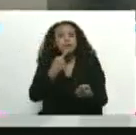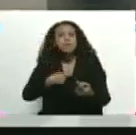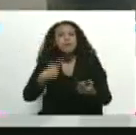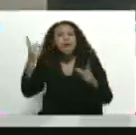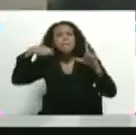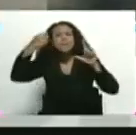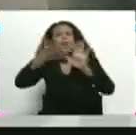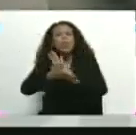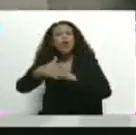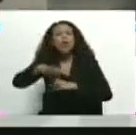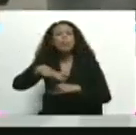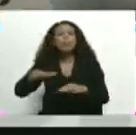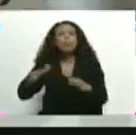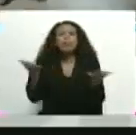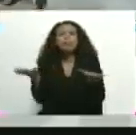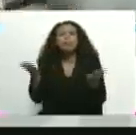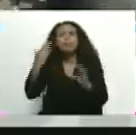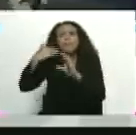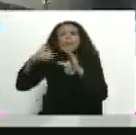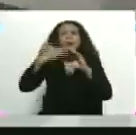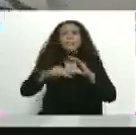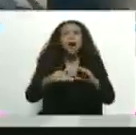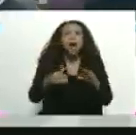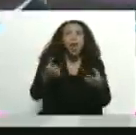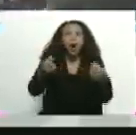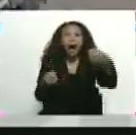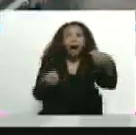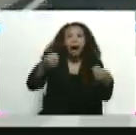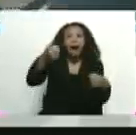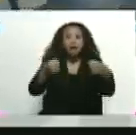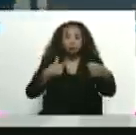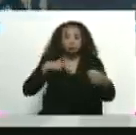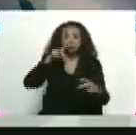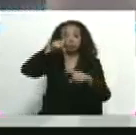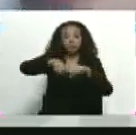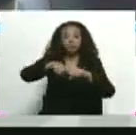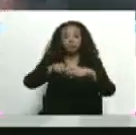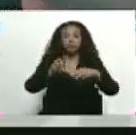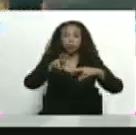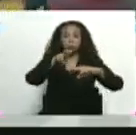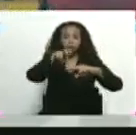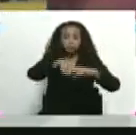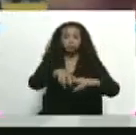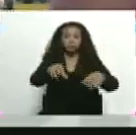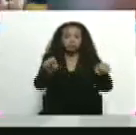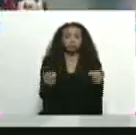muchachas. Que el carro donde yo iba manejando